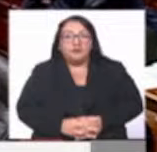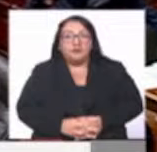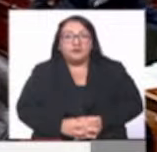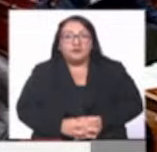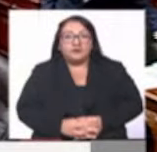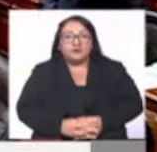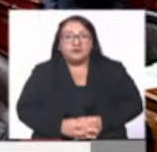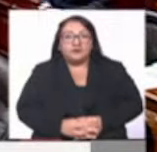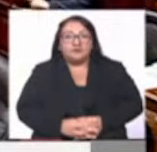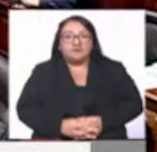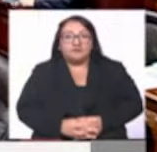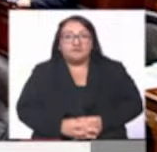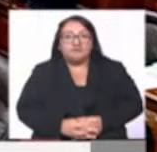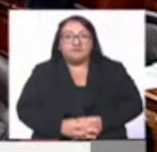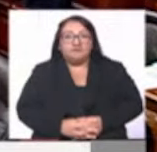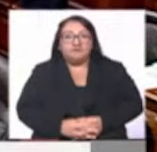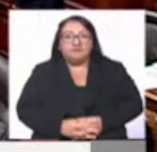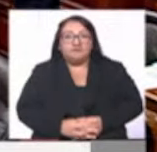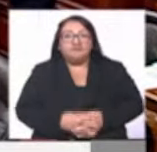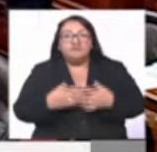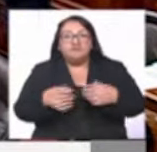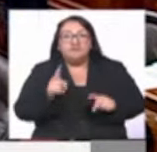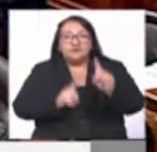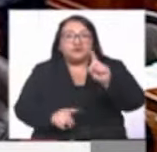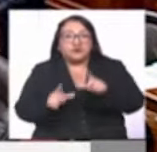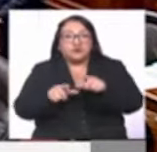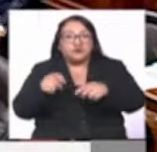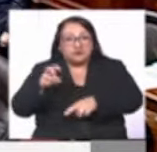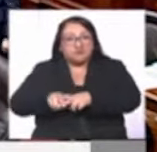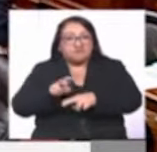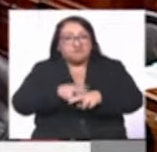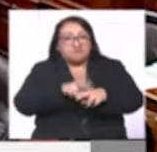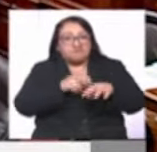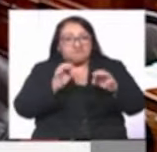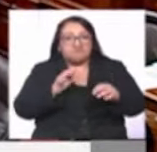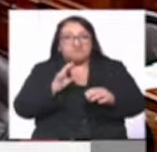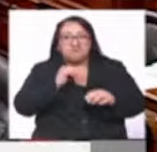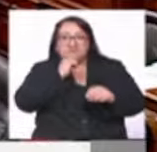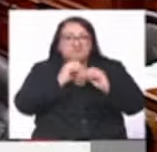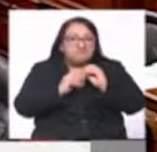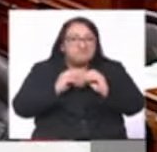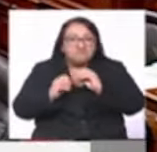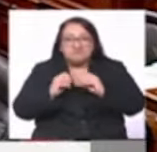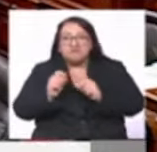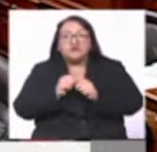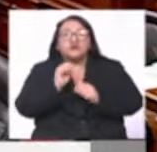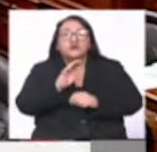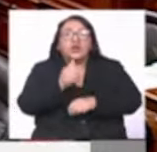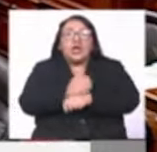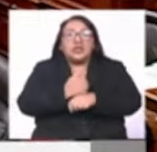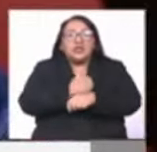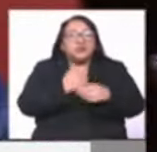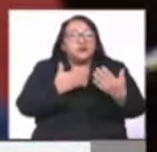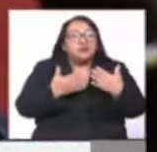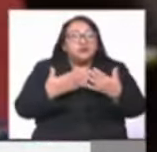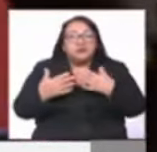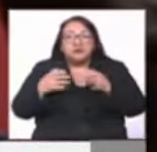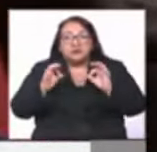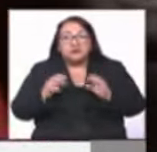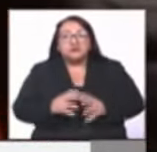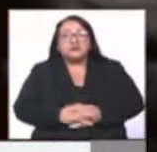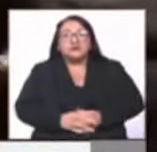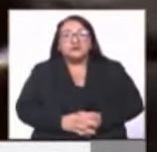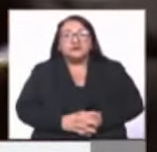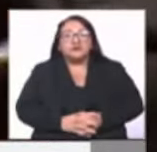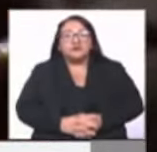hacen presentes aquí en cada uno de sus escaños ultimando detalles con sus asesores los asesores de bancada